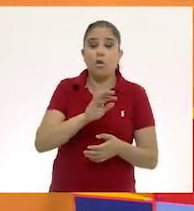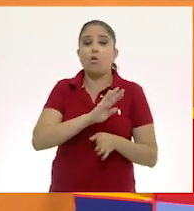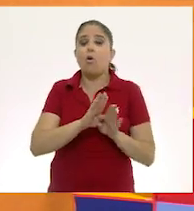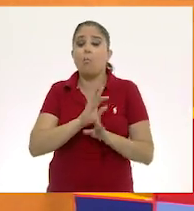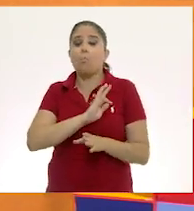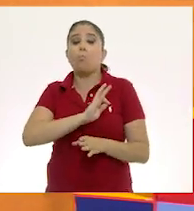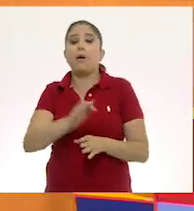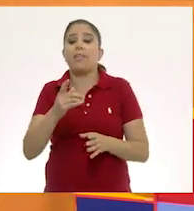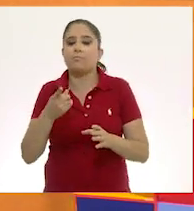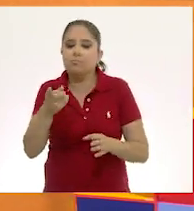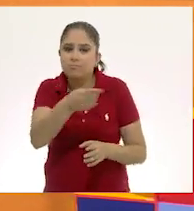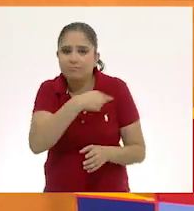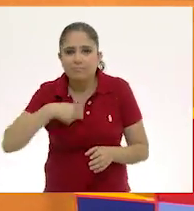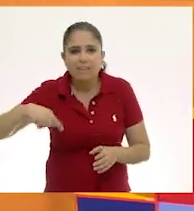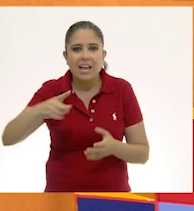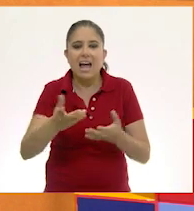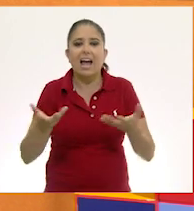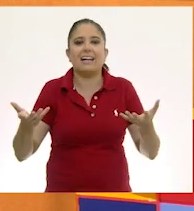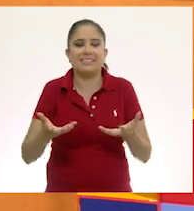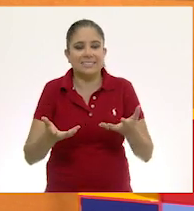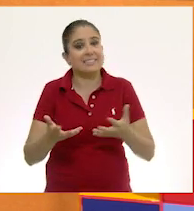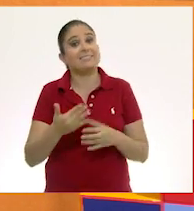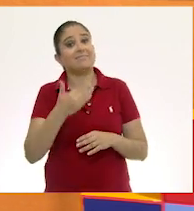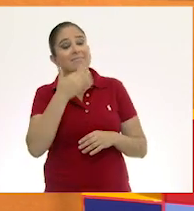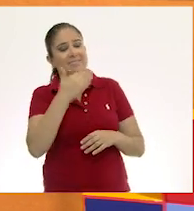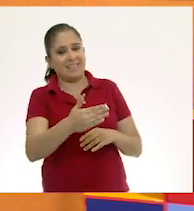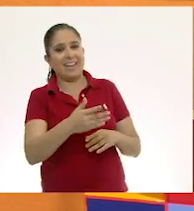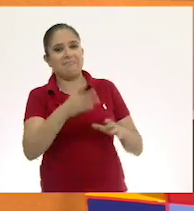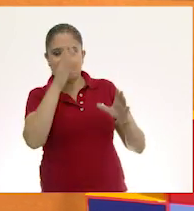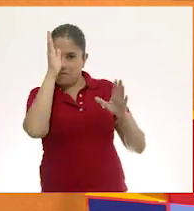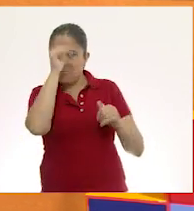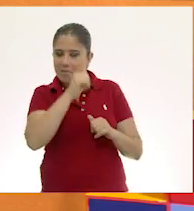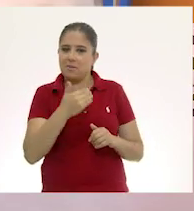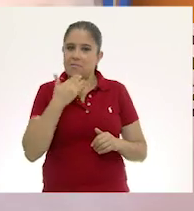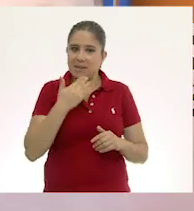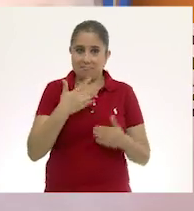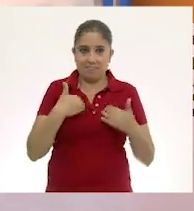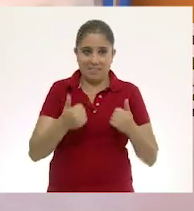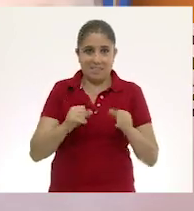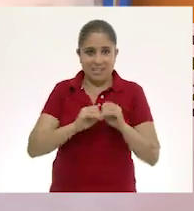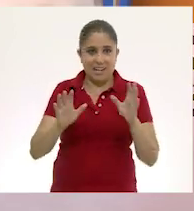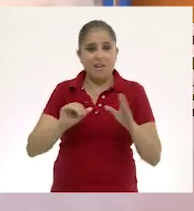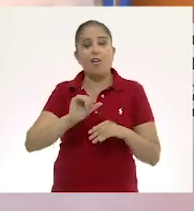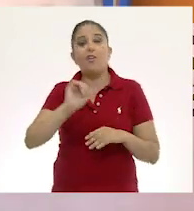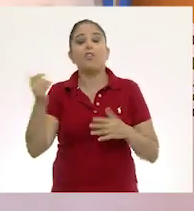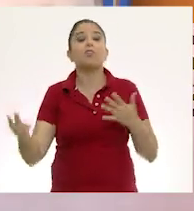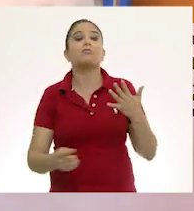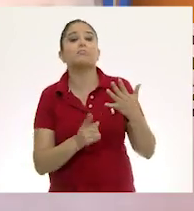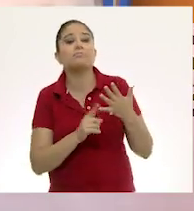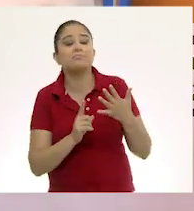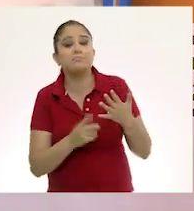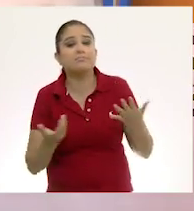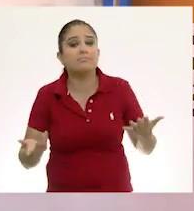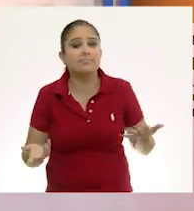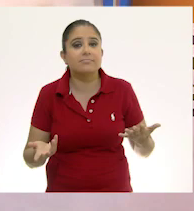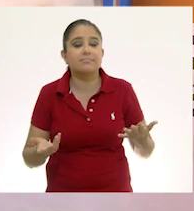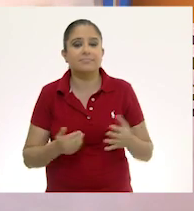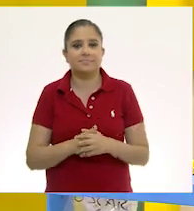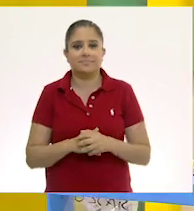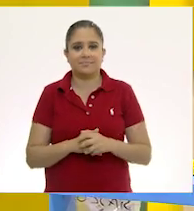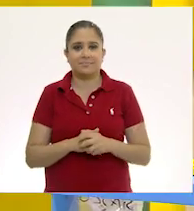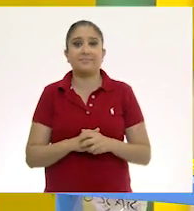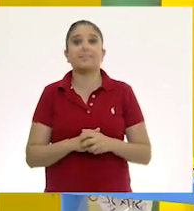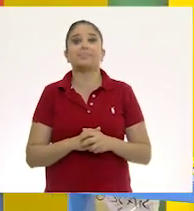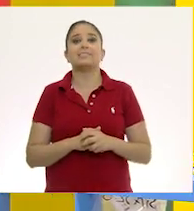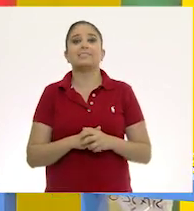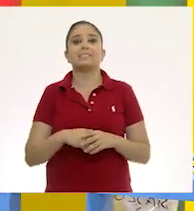podemos hacerlo. Muy bien, de acuerdo. ¿Está claro? ¿Cuál es el siguiente paso entonces? Vamos a